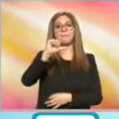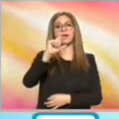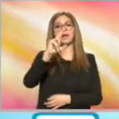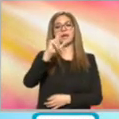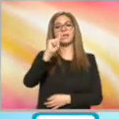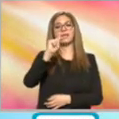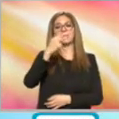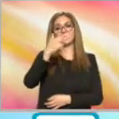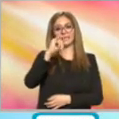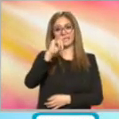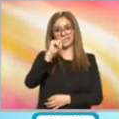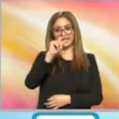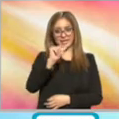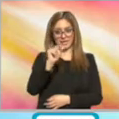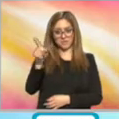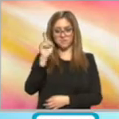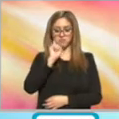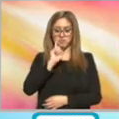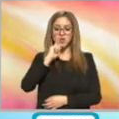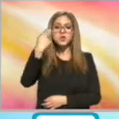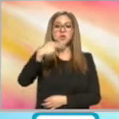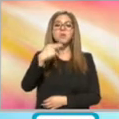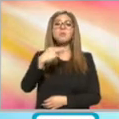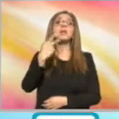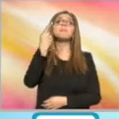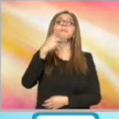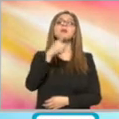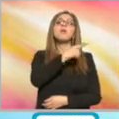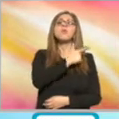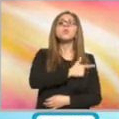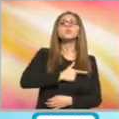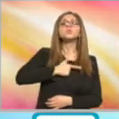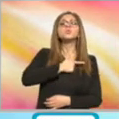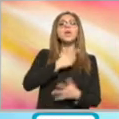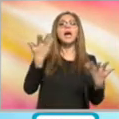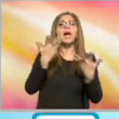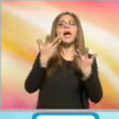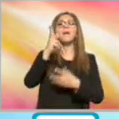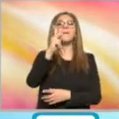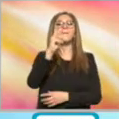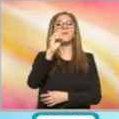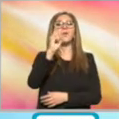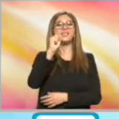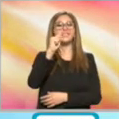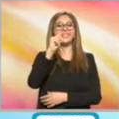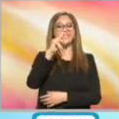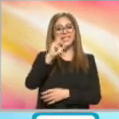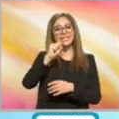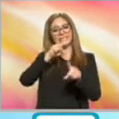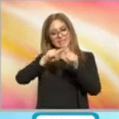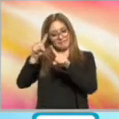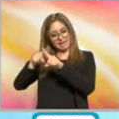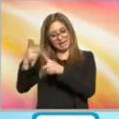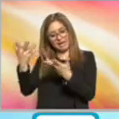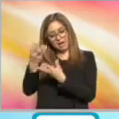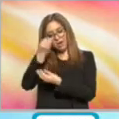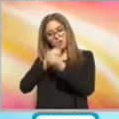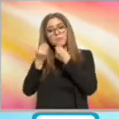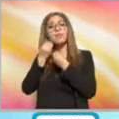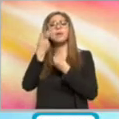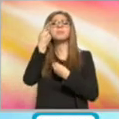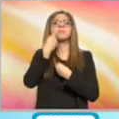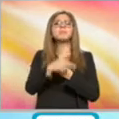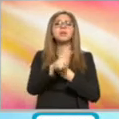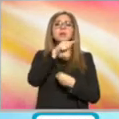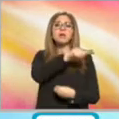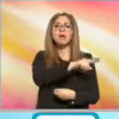confundamos. dedica a lo que le gusta mucho la repostería, pero se ha dedicado a lo que es la fabricación,